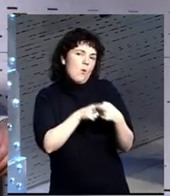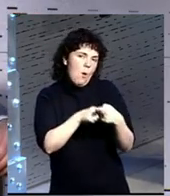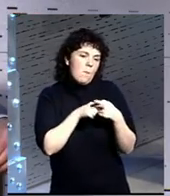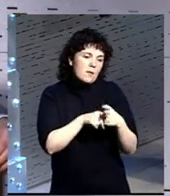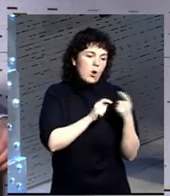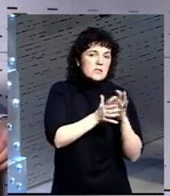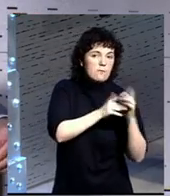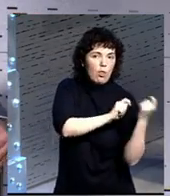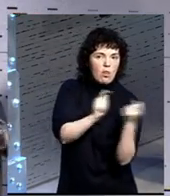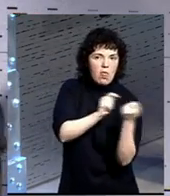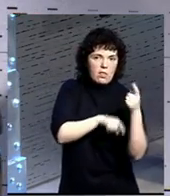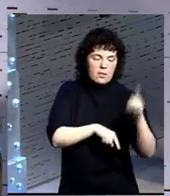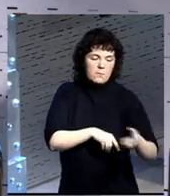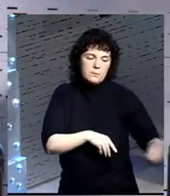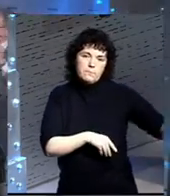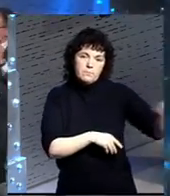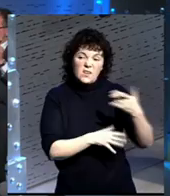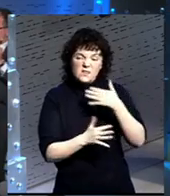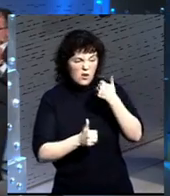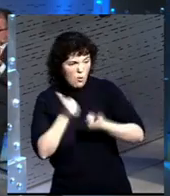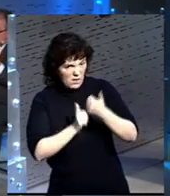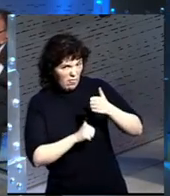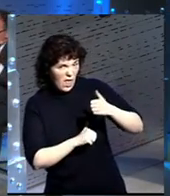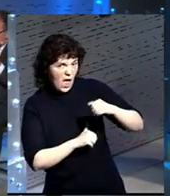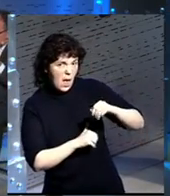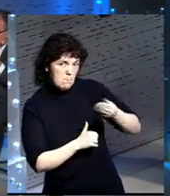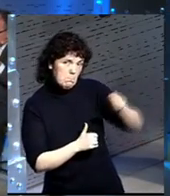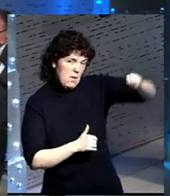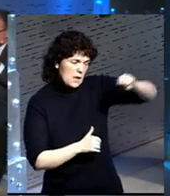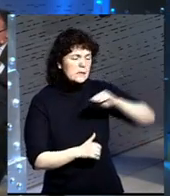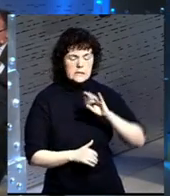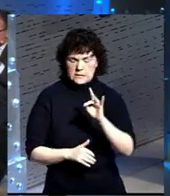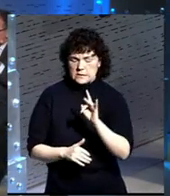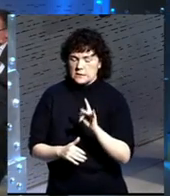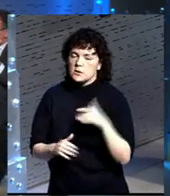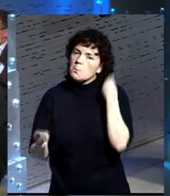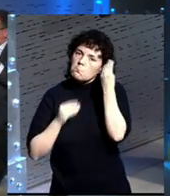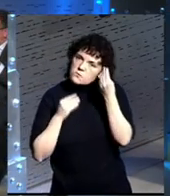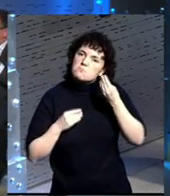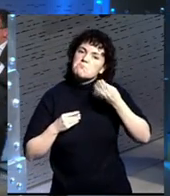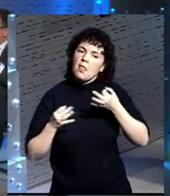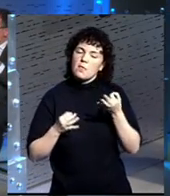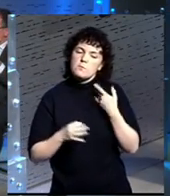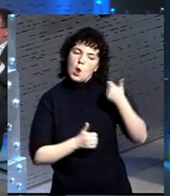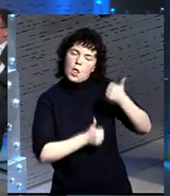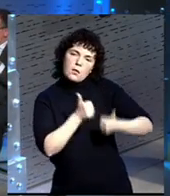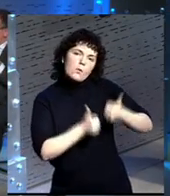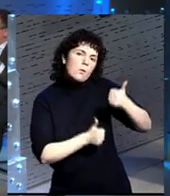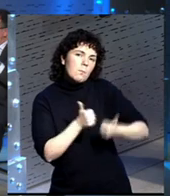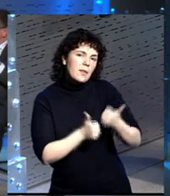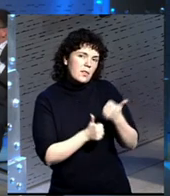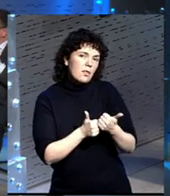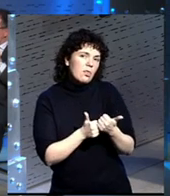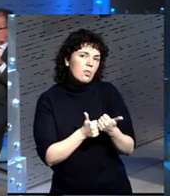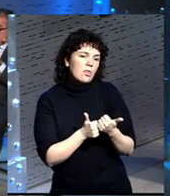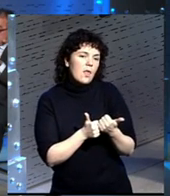ofreciendo servicio a los clientes. Una competencia extra. Bien. Yo creo que efectivamente tenemos que temer a la competencia de